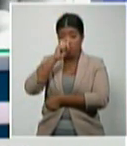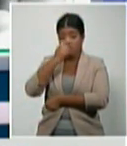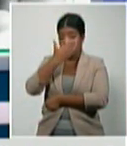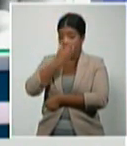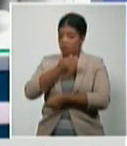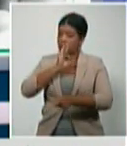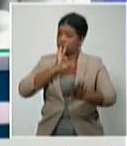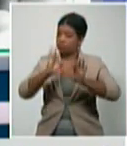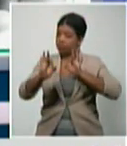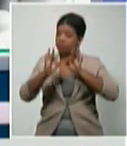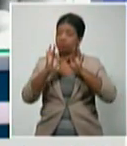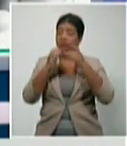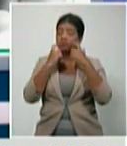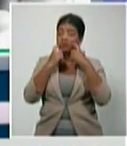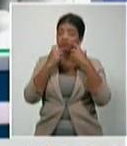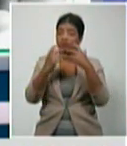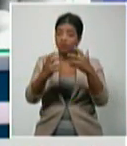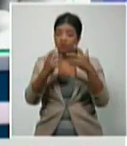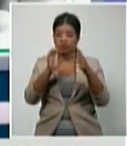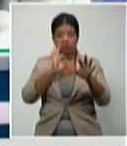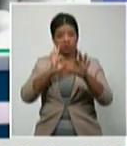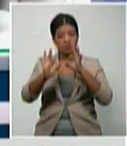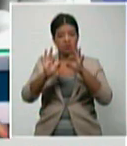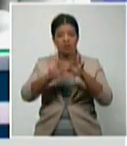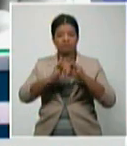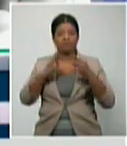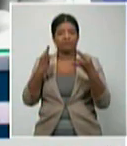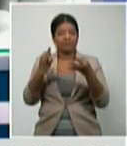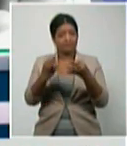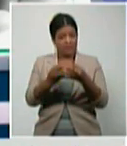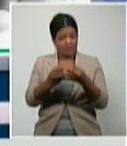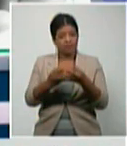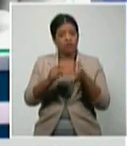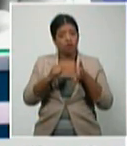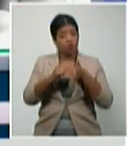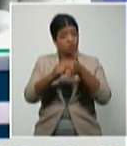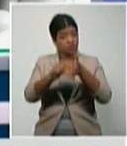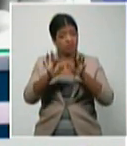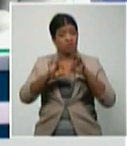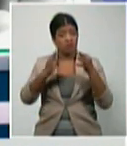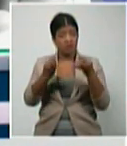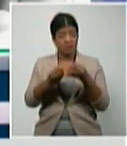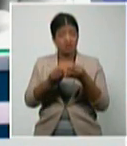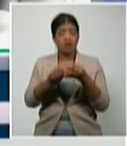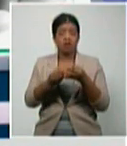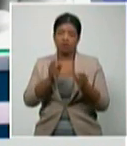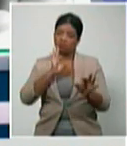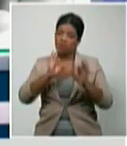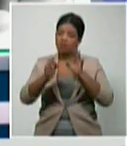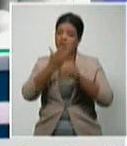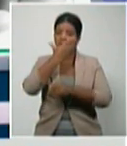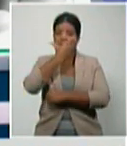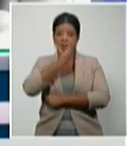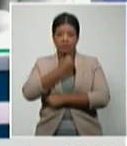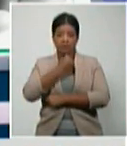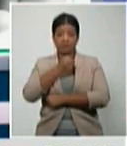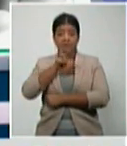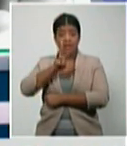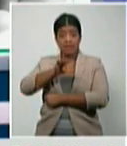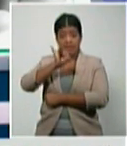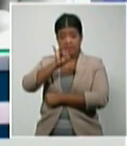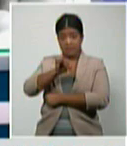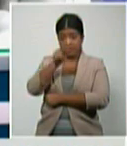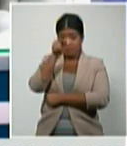importante el señalamiento para la familia, porque marca mucho en la estadística global. 37, en